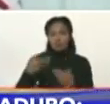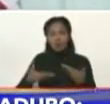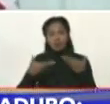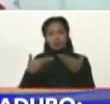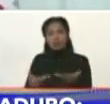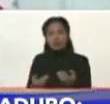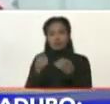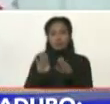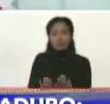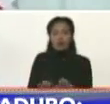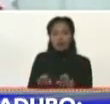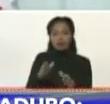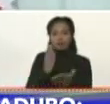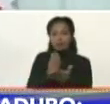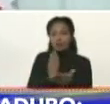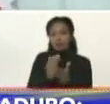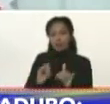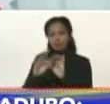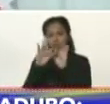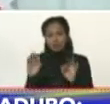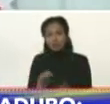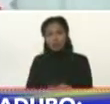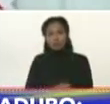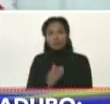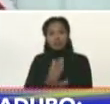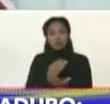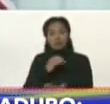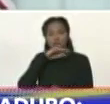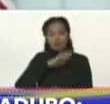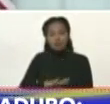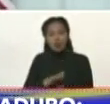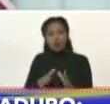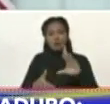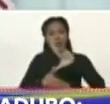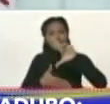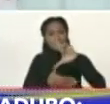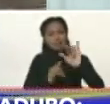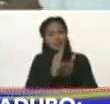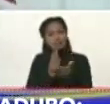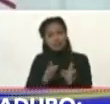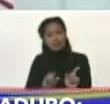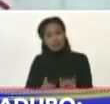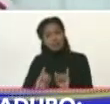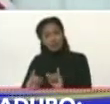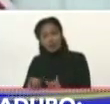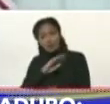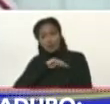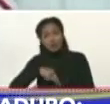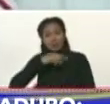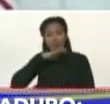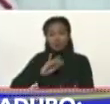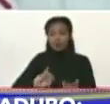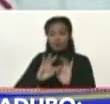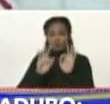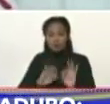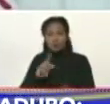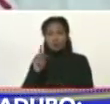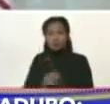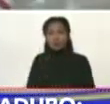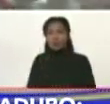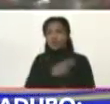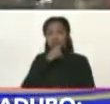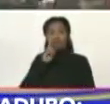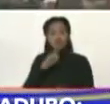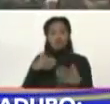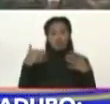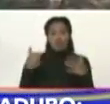los abandonan para siempre. Así ha sido toda la historia de América Latina, así ha sido nuestra historia. A nombre del